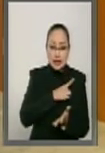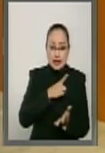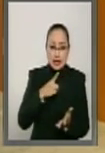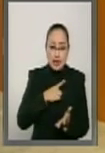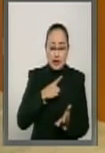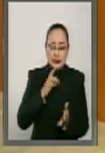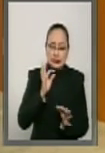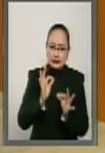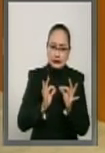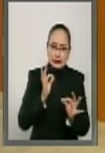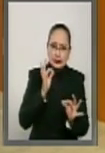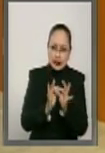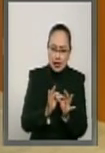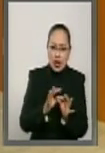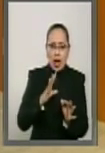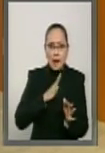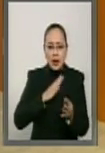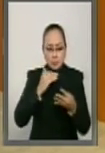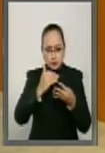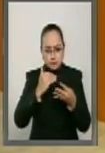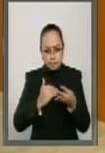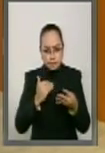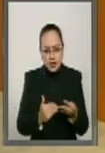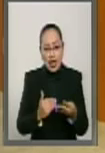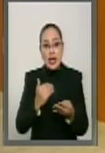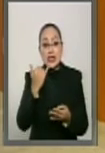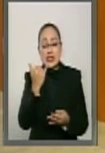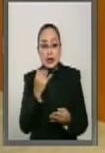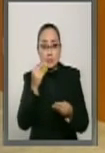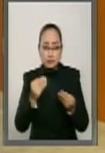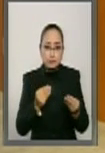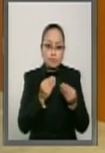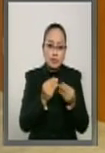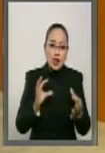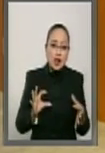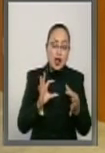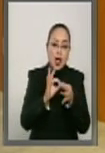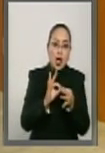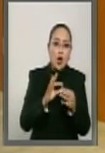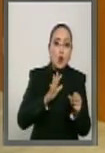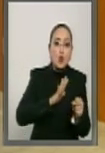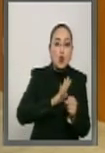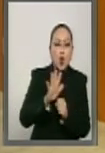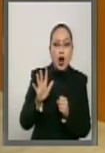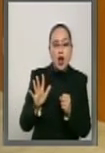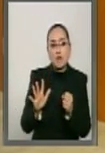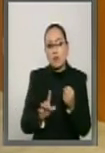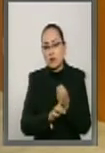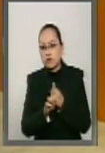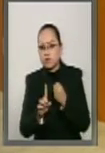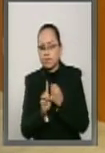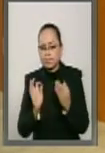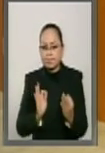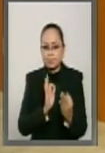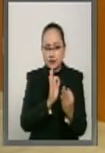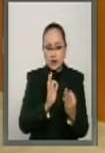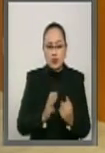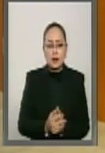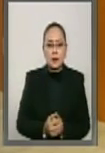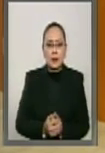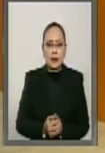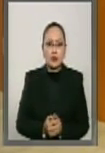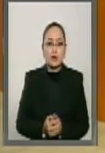fundada, motivada y proporcional a la situación a afrontar. Un